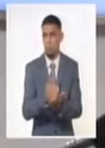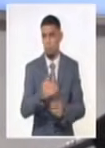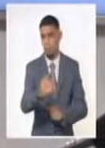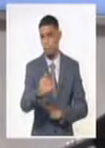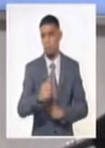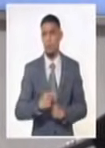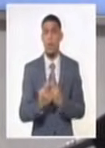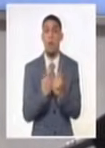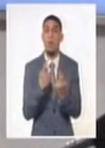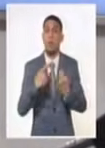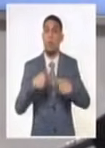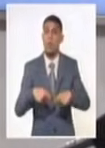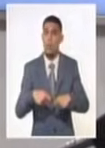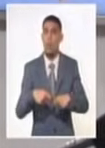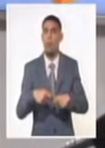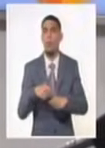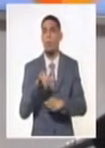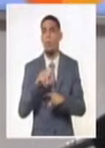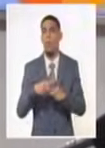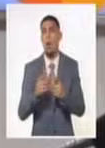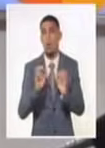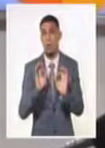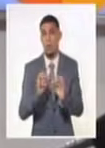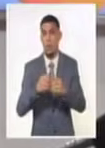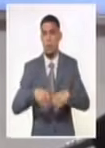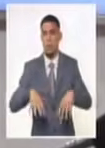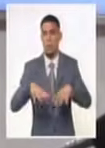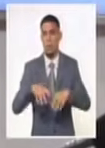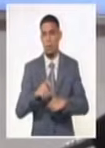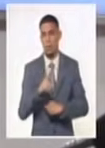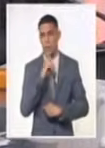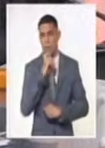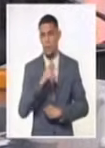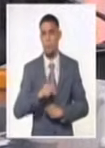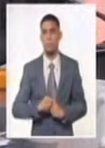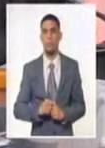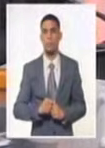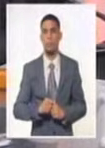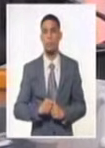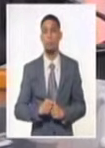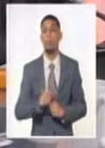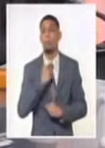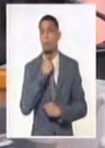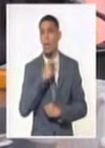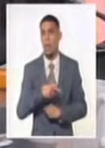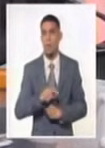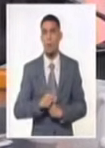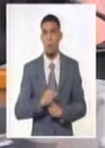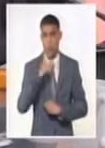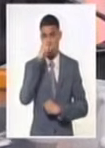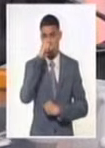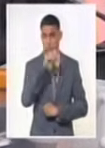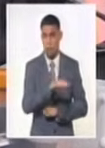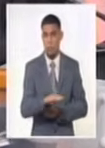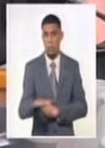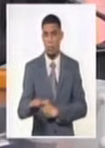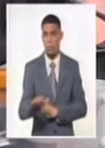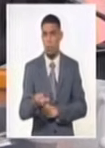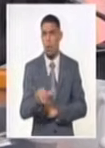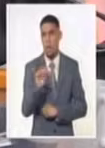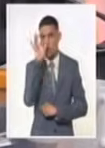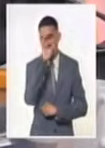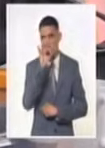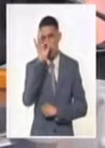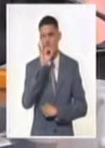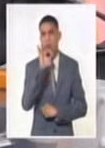que se atemperen un poco más a esa continuidad. Así, por ejemplo, en primera infancia, que siempre comenzamos por